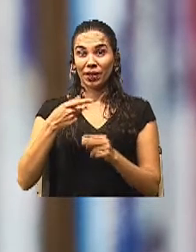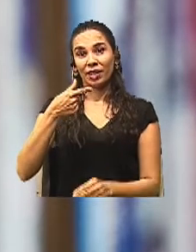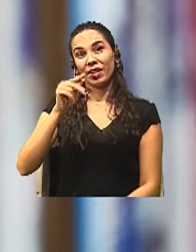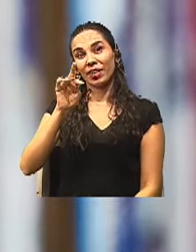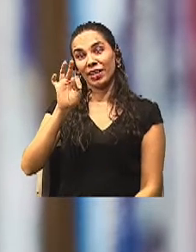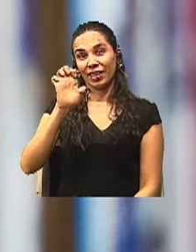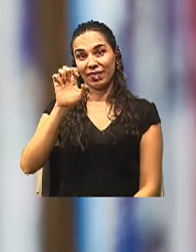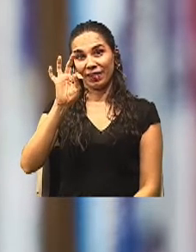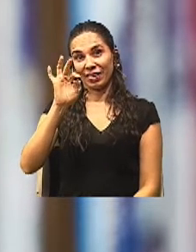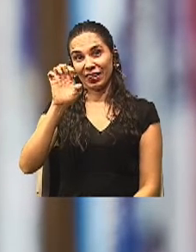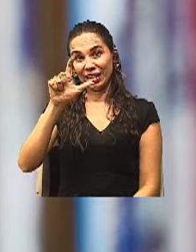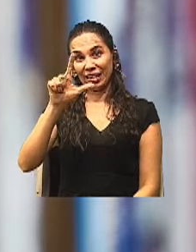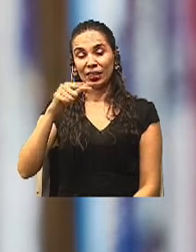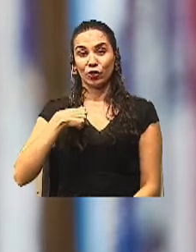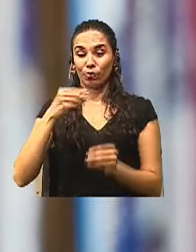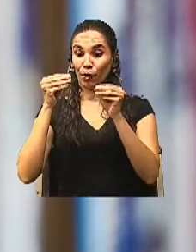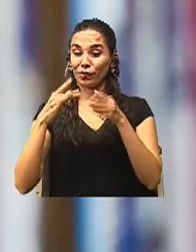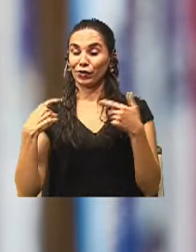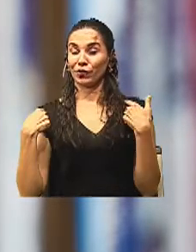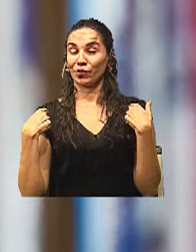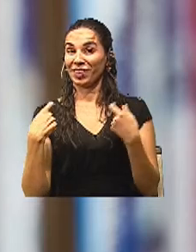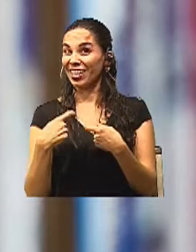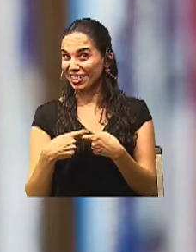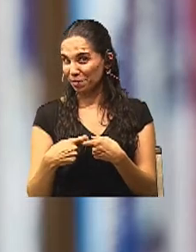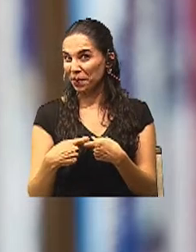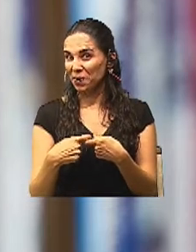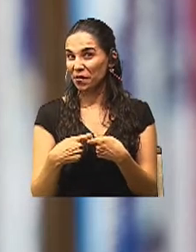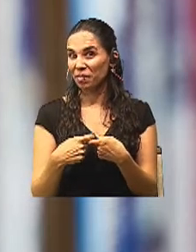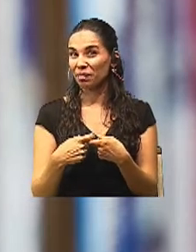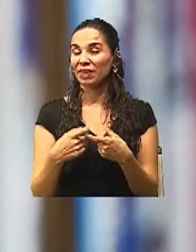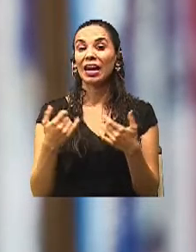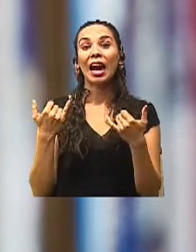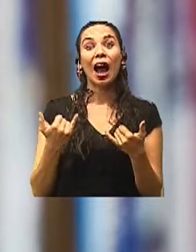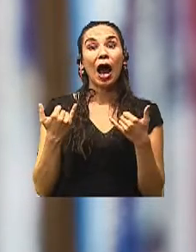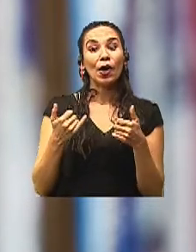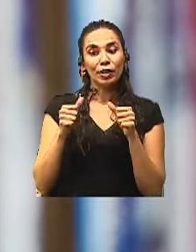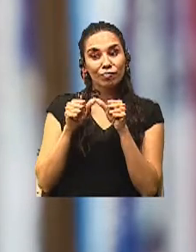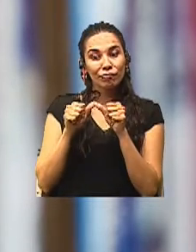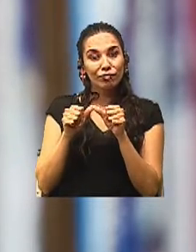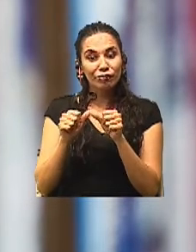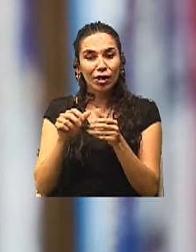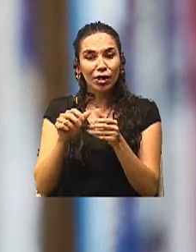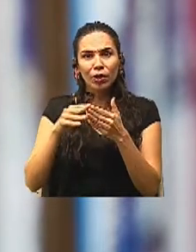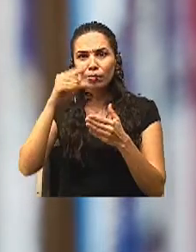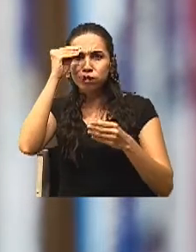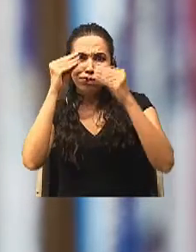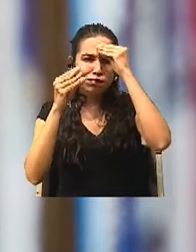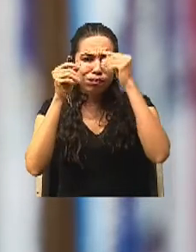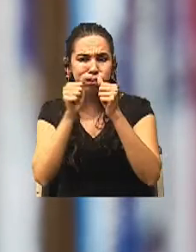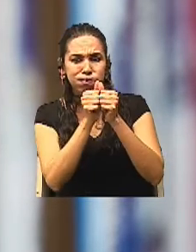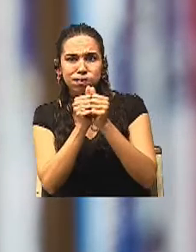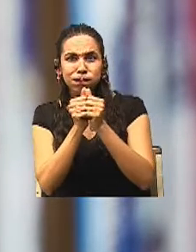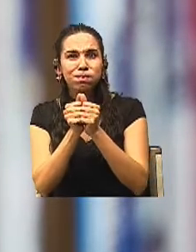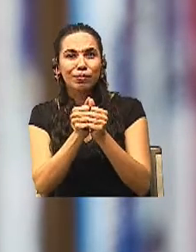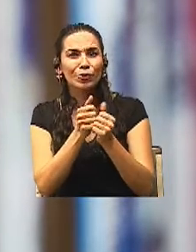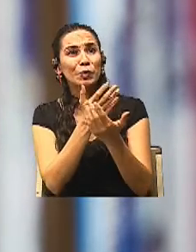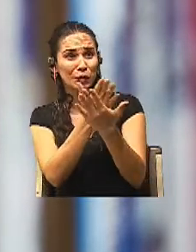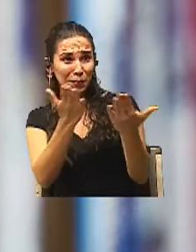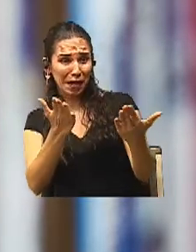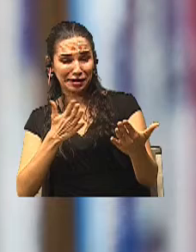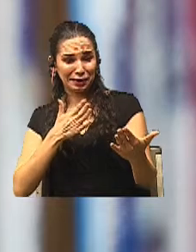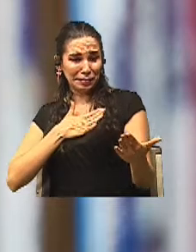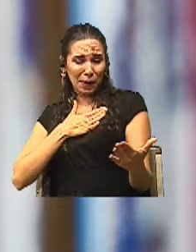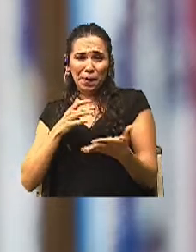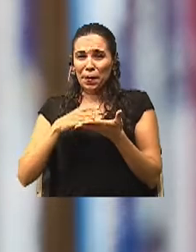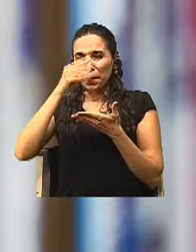Mejía y voy a ser su profesora de español. En este caminar vamos a ir aprendiendo juntos, ustedes y yo, todos